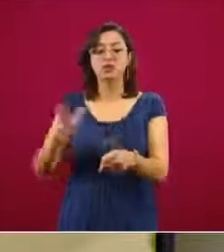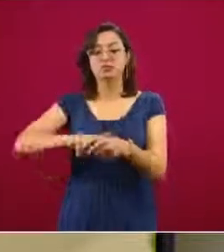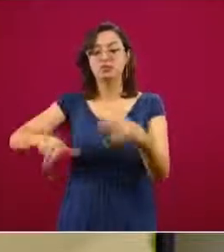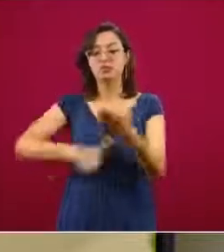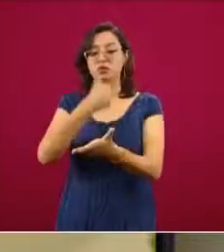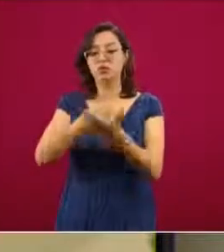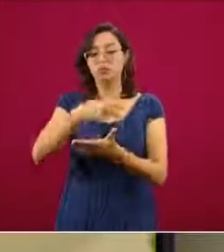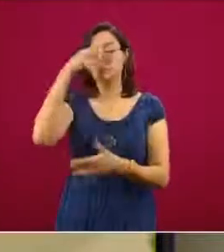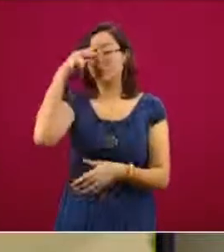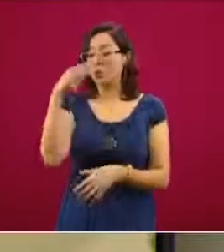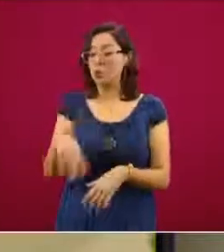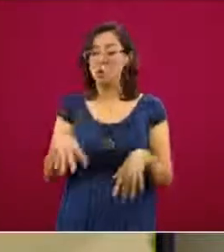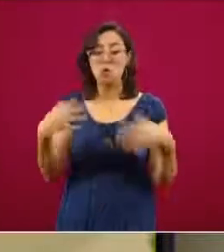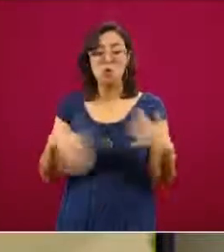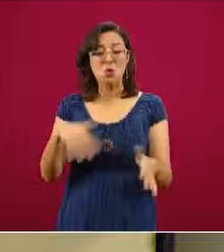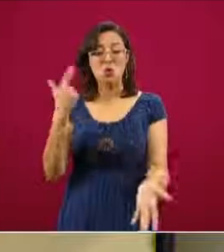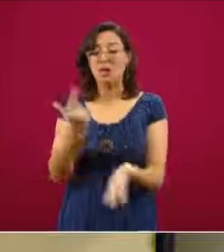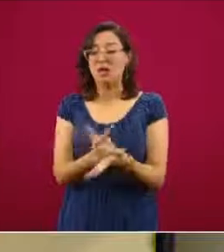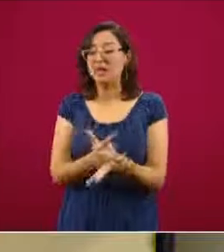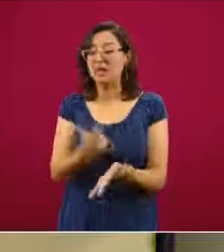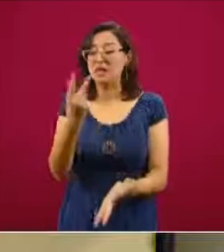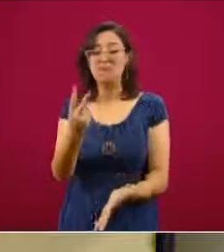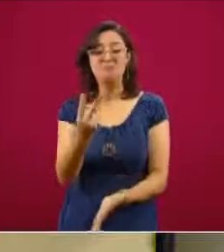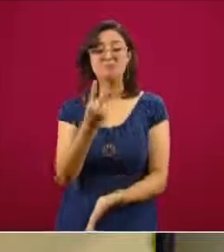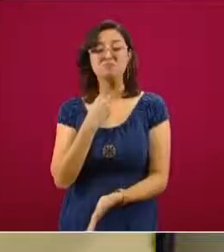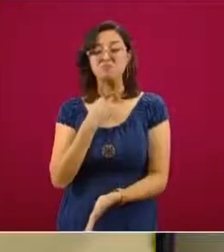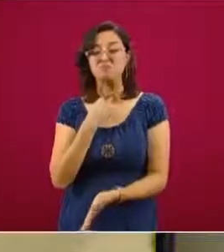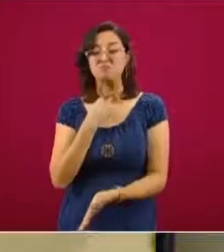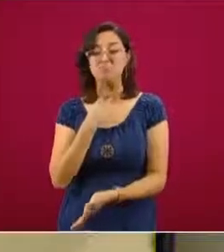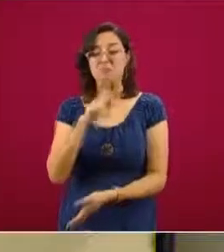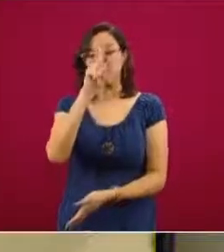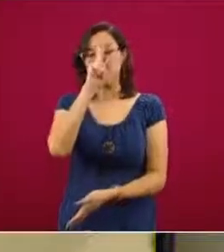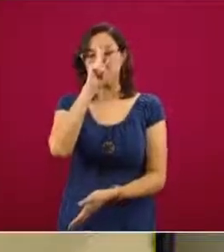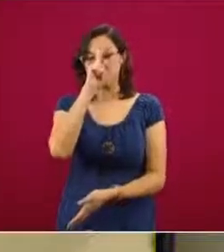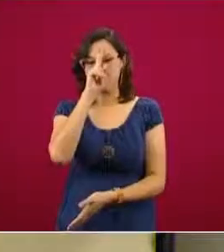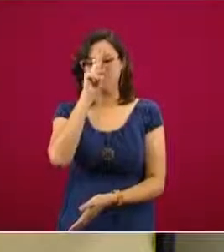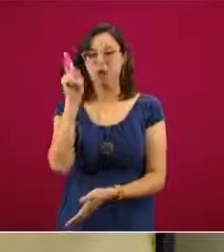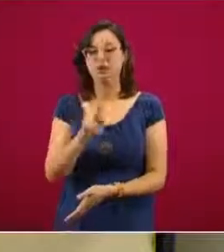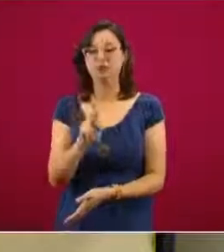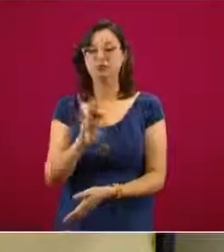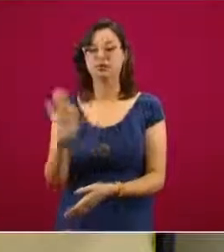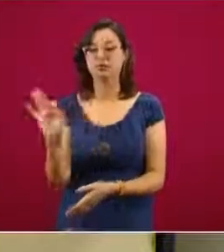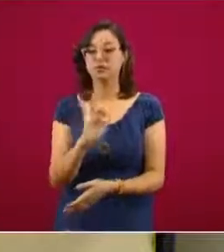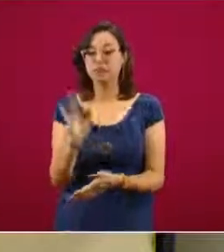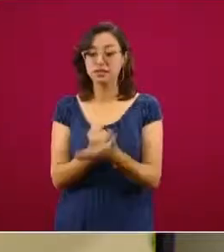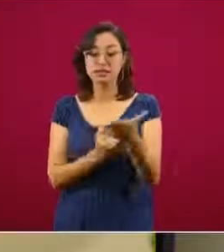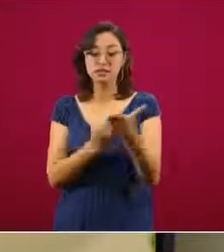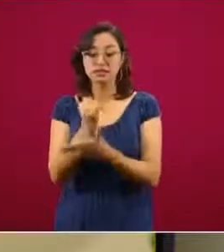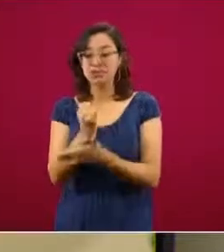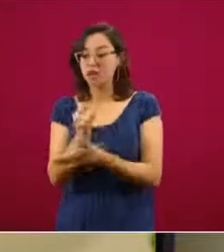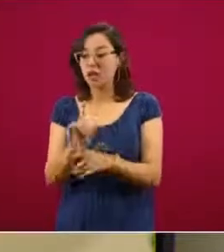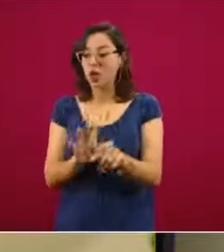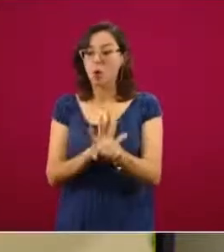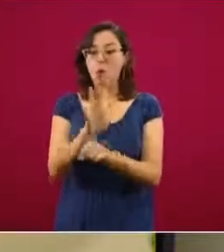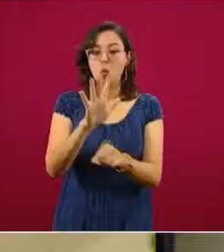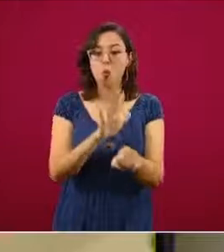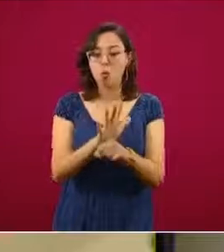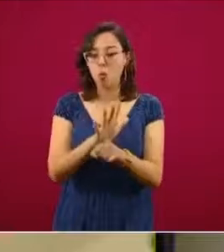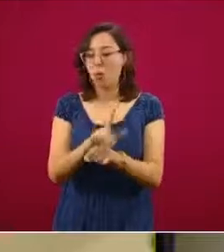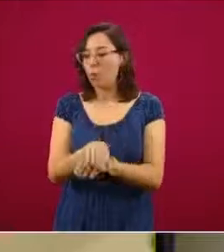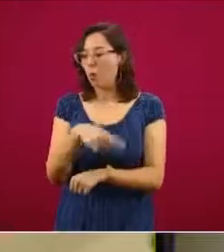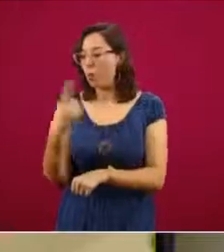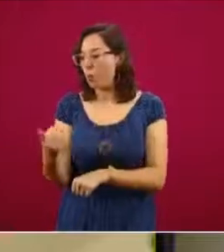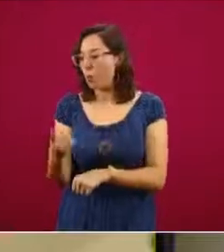México es crítica y debido a que ya están llegando al punto en el que van a tener que decidir a qué pacientes van a tener que darles